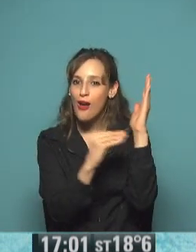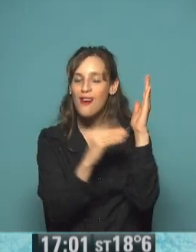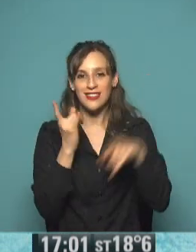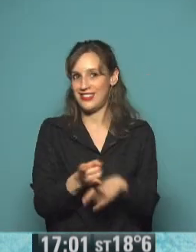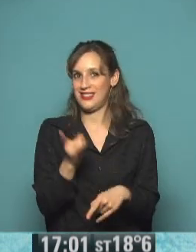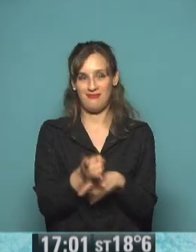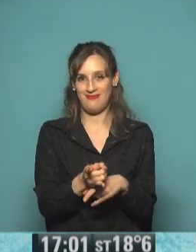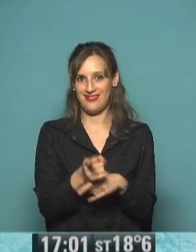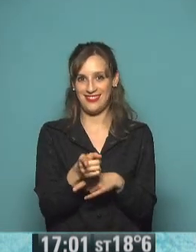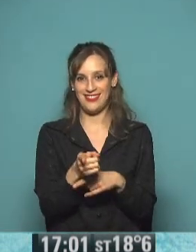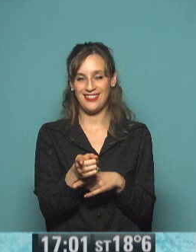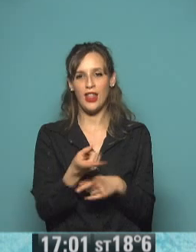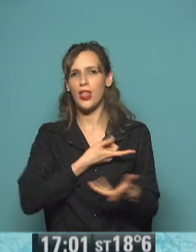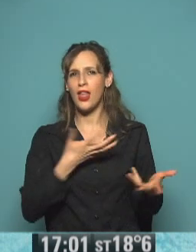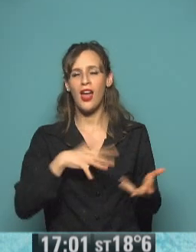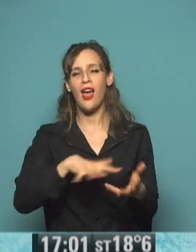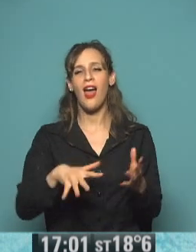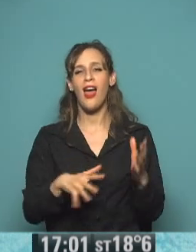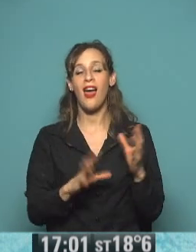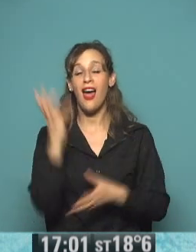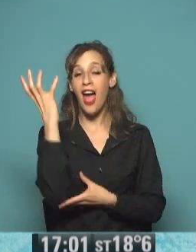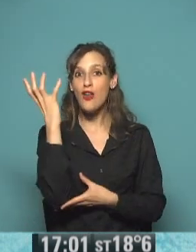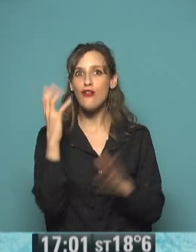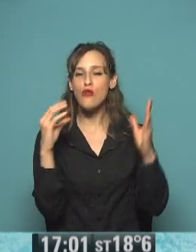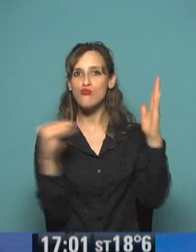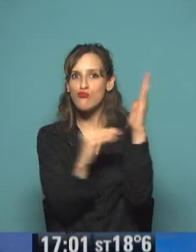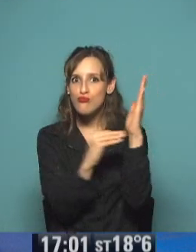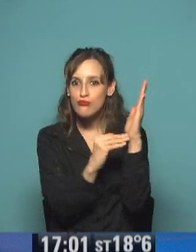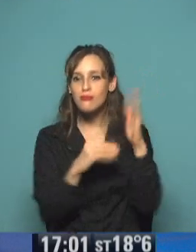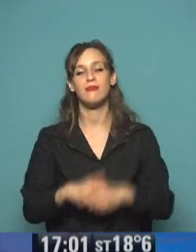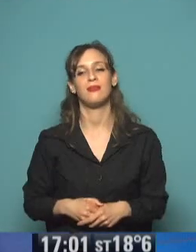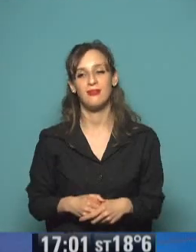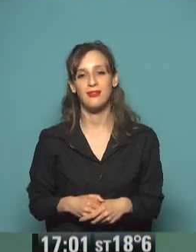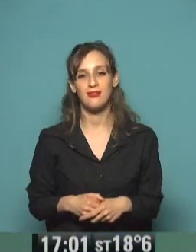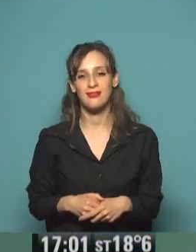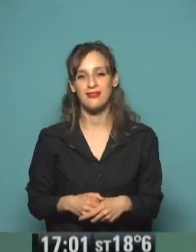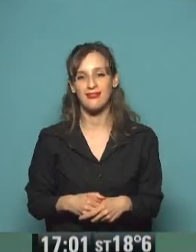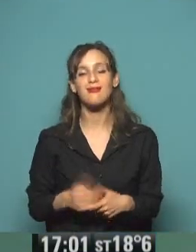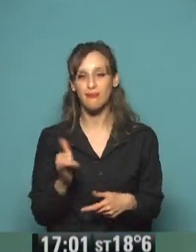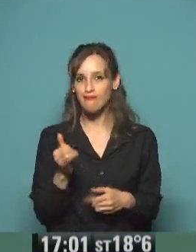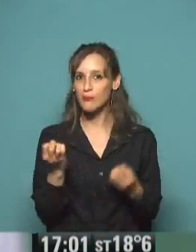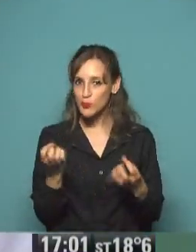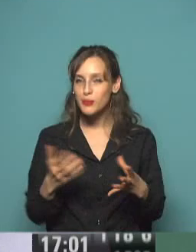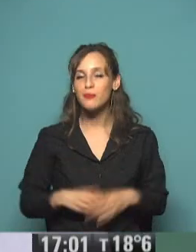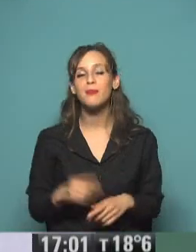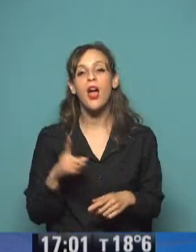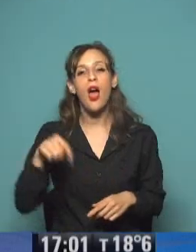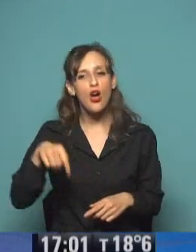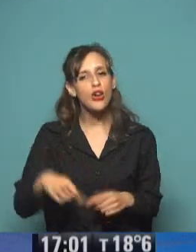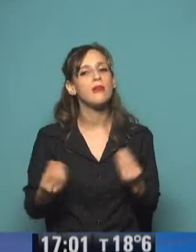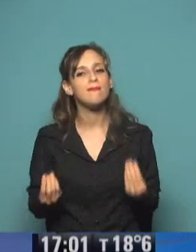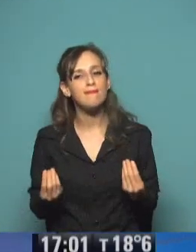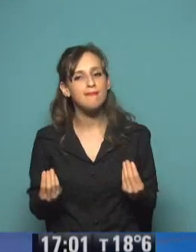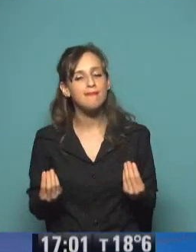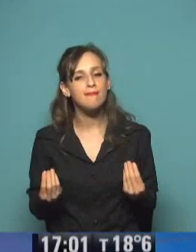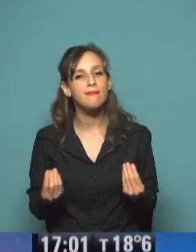taladrando los troncos de los árboles con su largo y potente pico. Muy bien. Pero ahora la vamos a hacer con